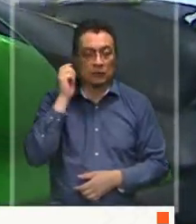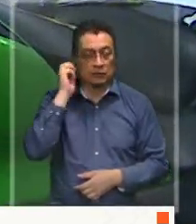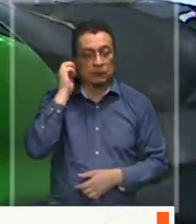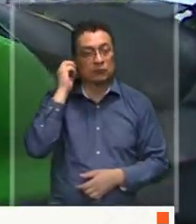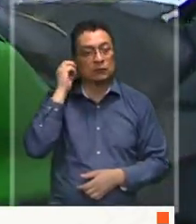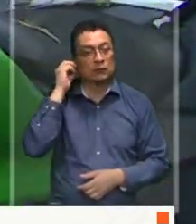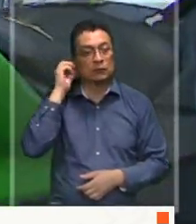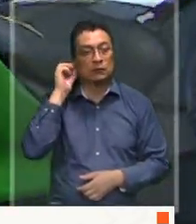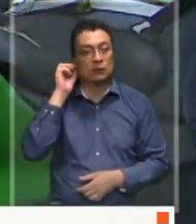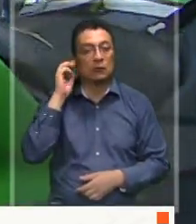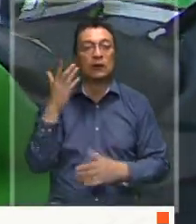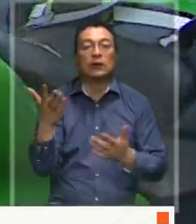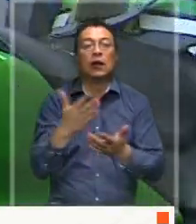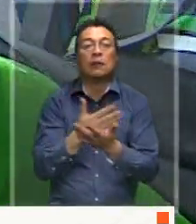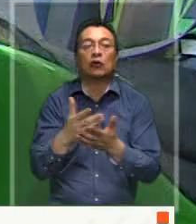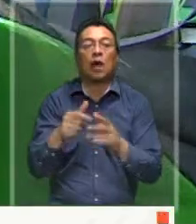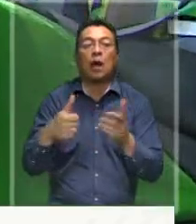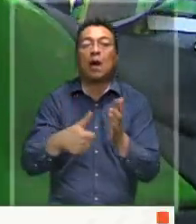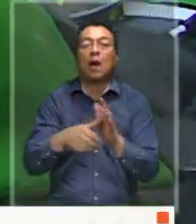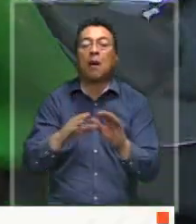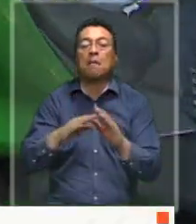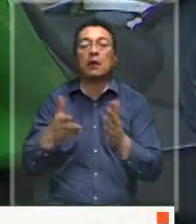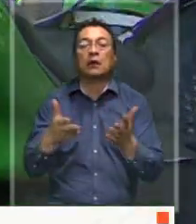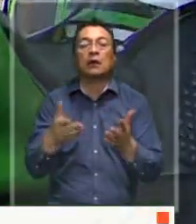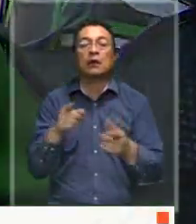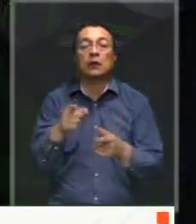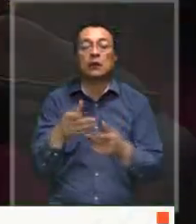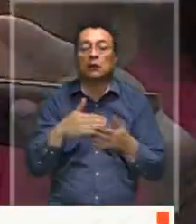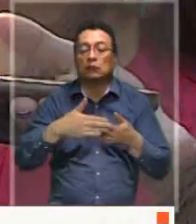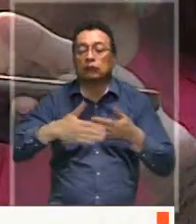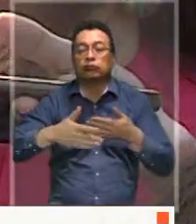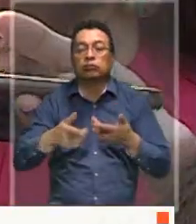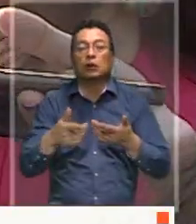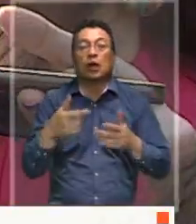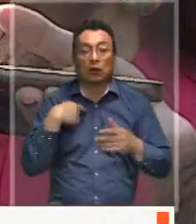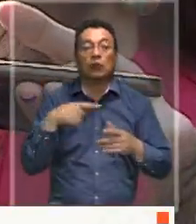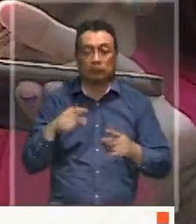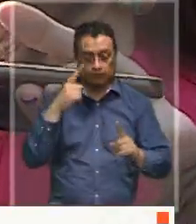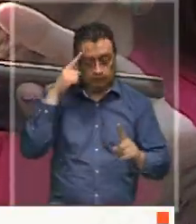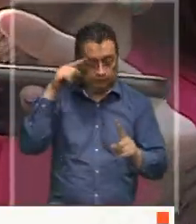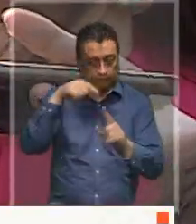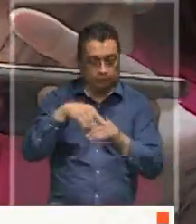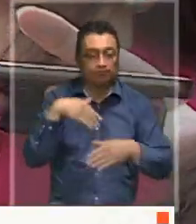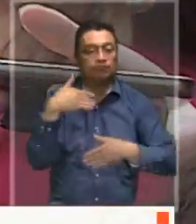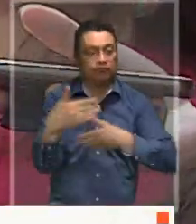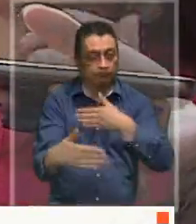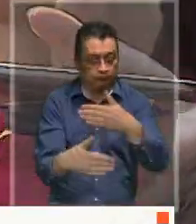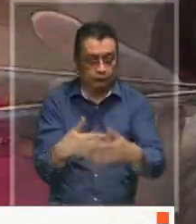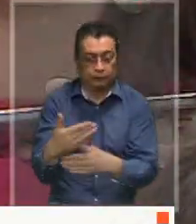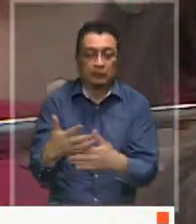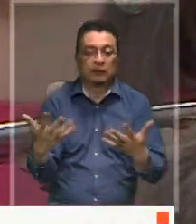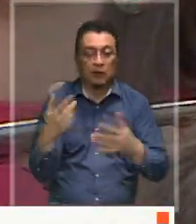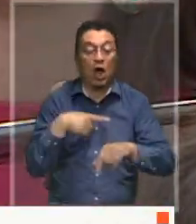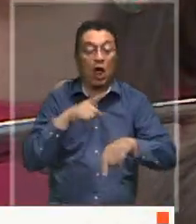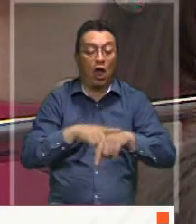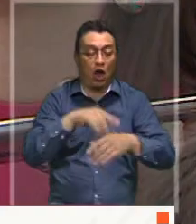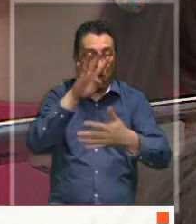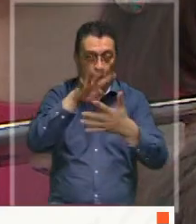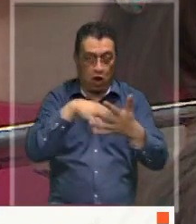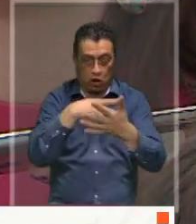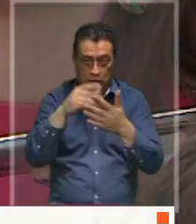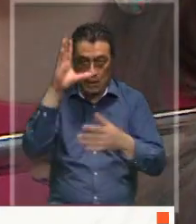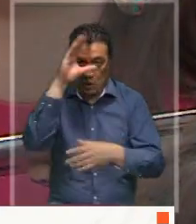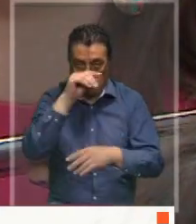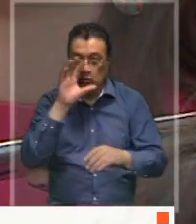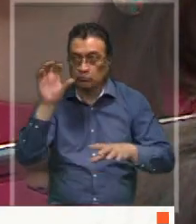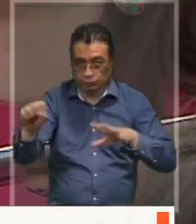pasó a tu patente? Y vamos a ir avanzando en esta dirección también para poder ir tomando también otros horarios, eventualmente horarios